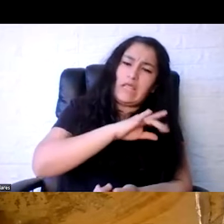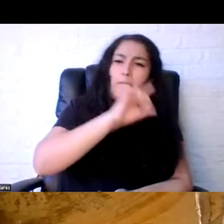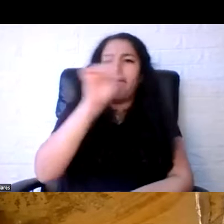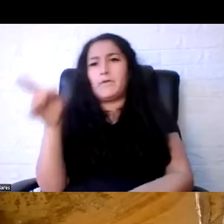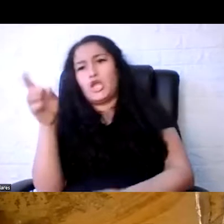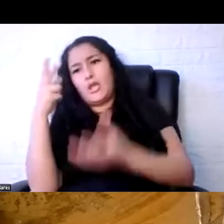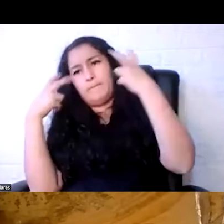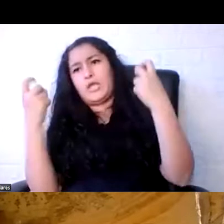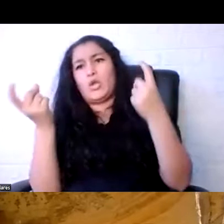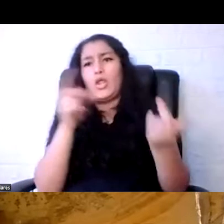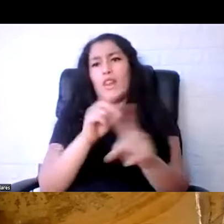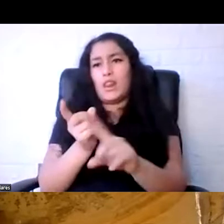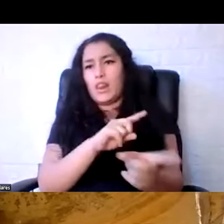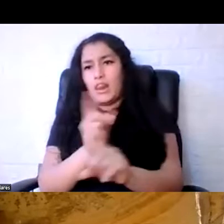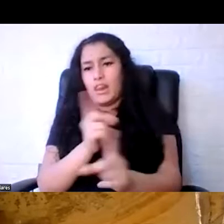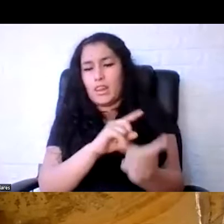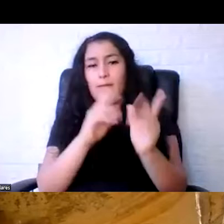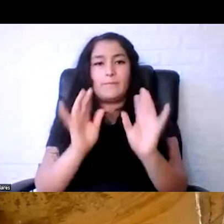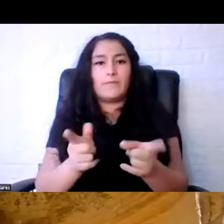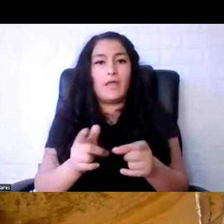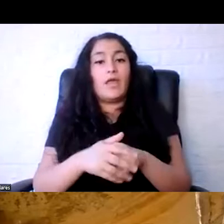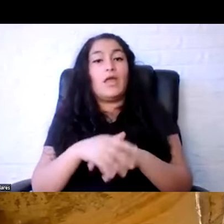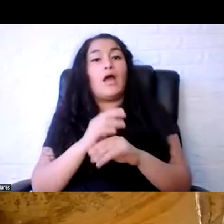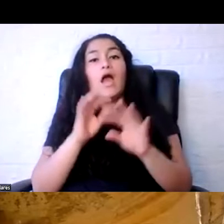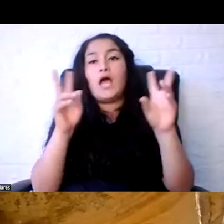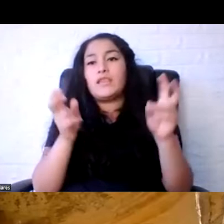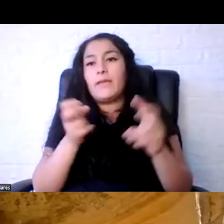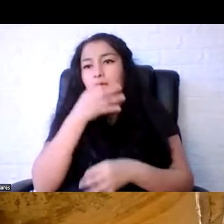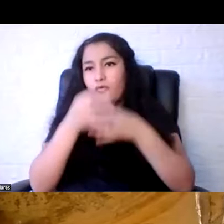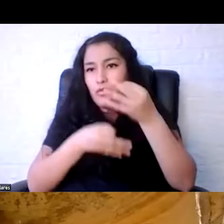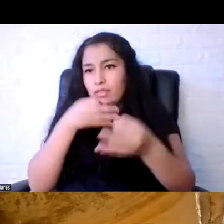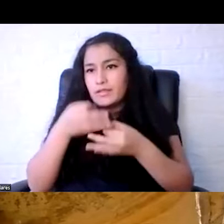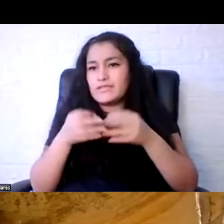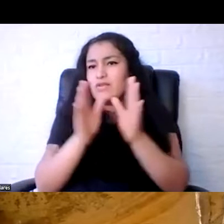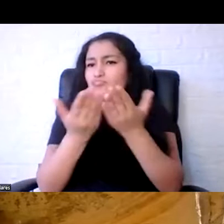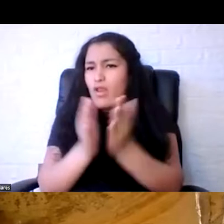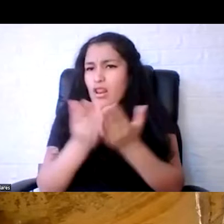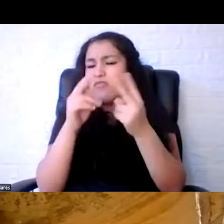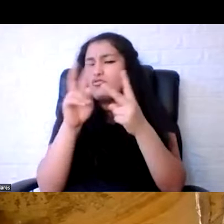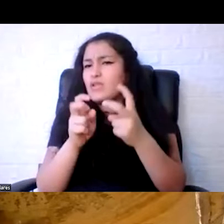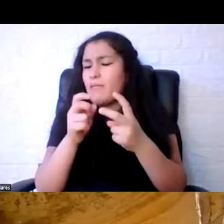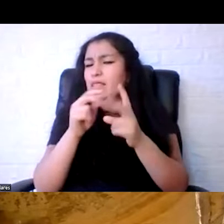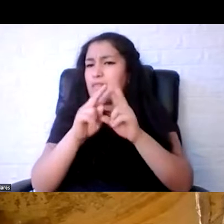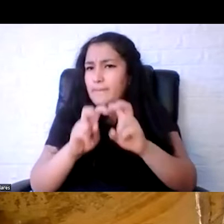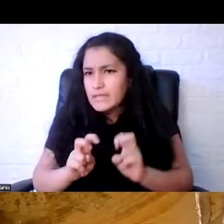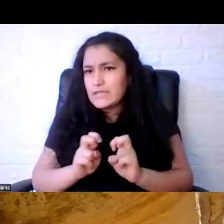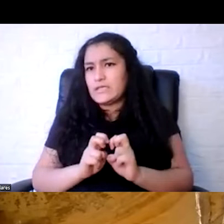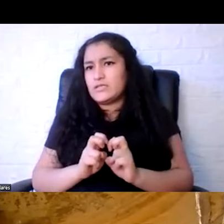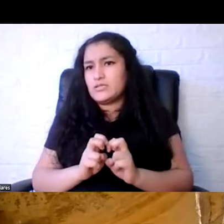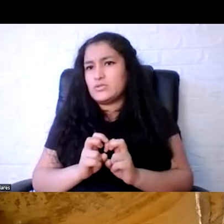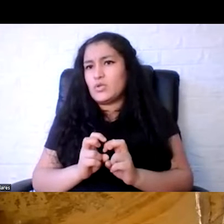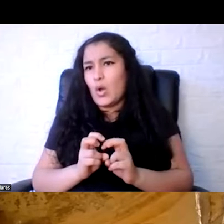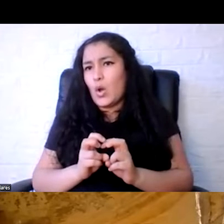un libro y un par de artículos que tengo por ahí sobre el tema de investigación sobre